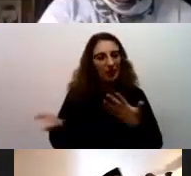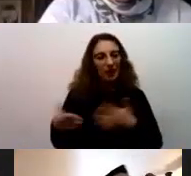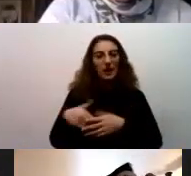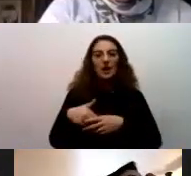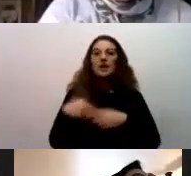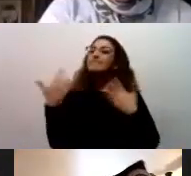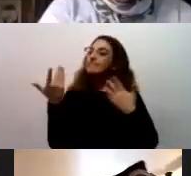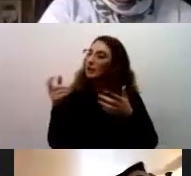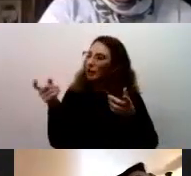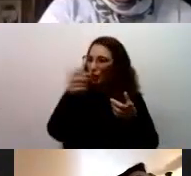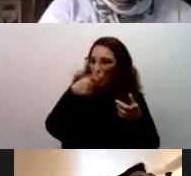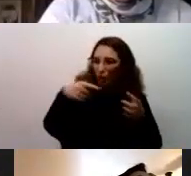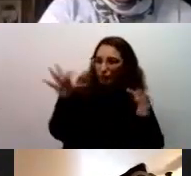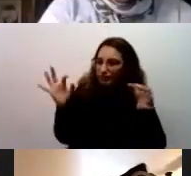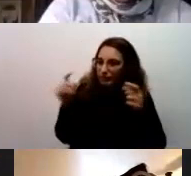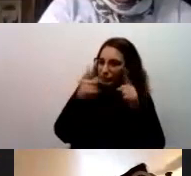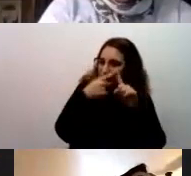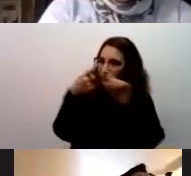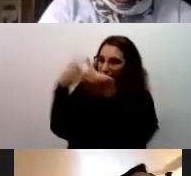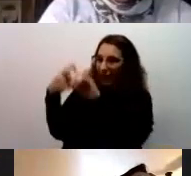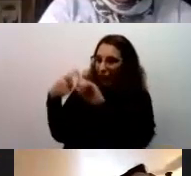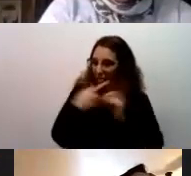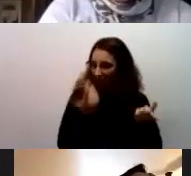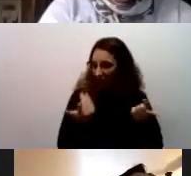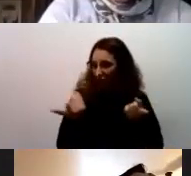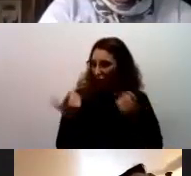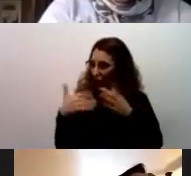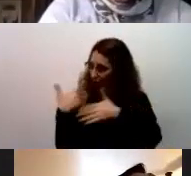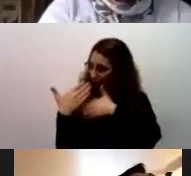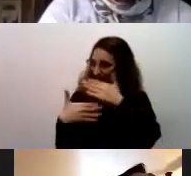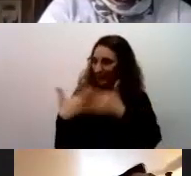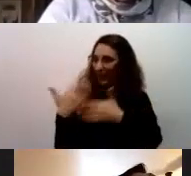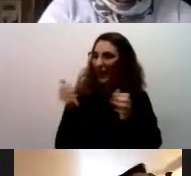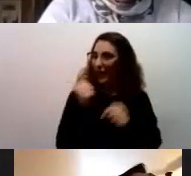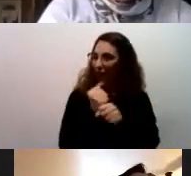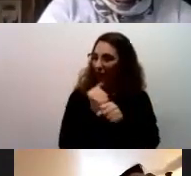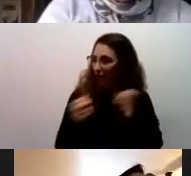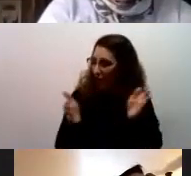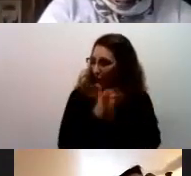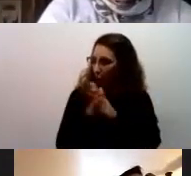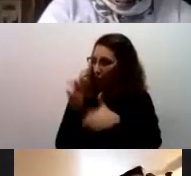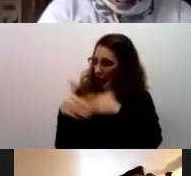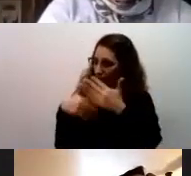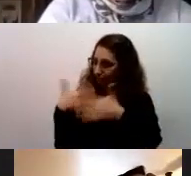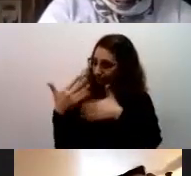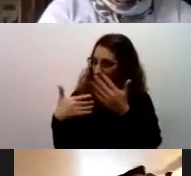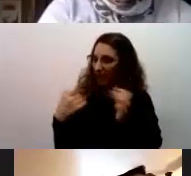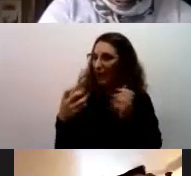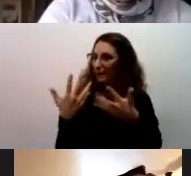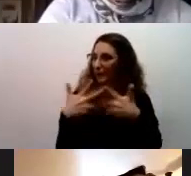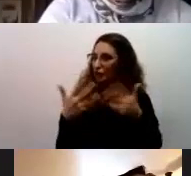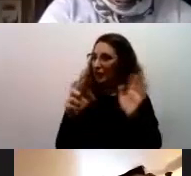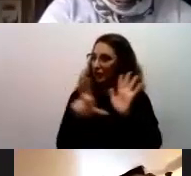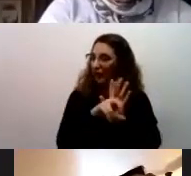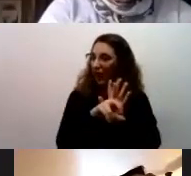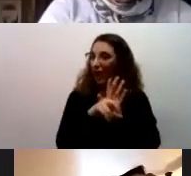ponernos en contacto con ellos y llevar adelante este proyecto de ley que está